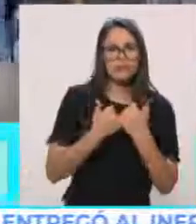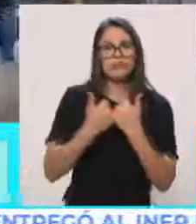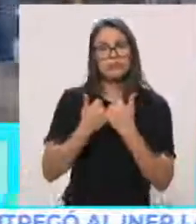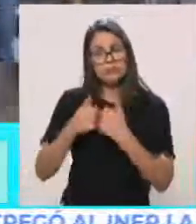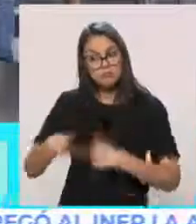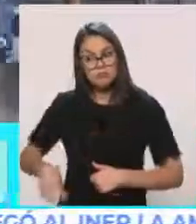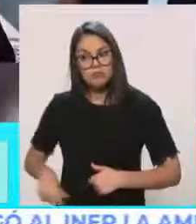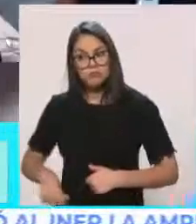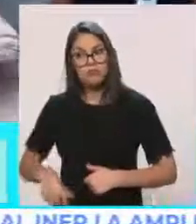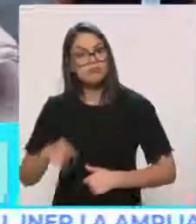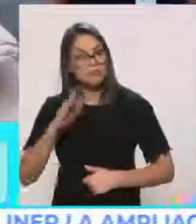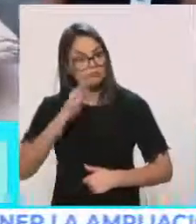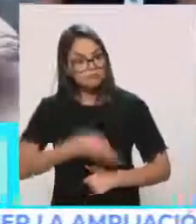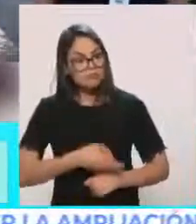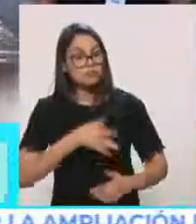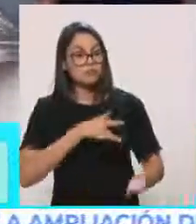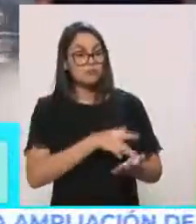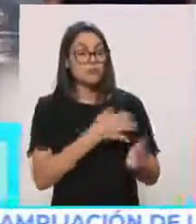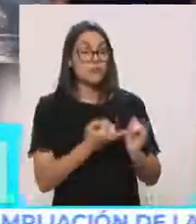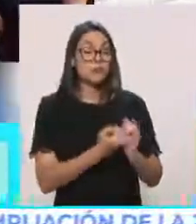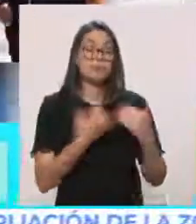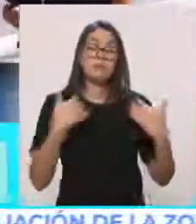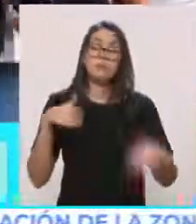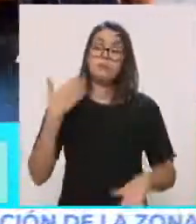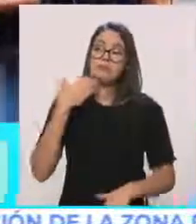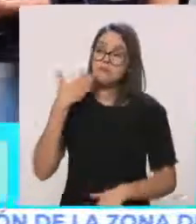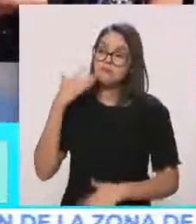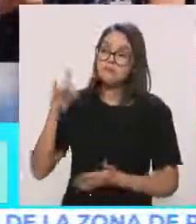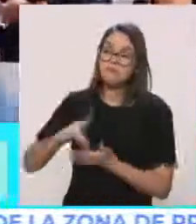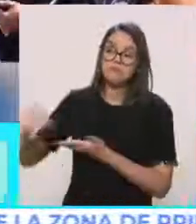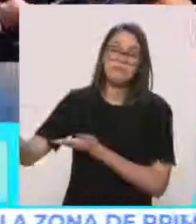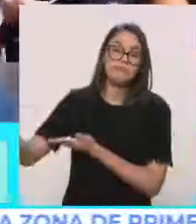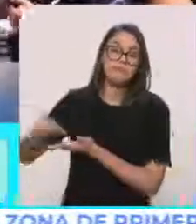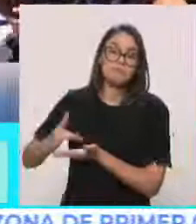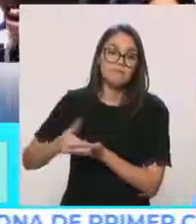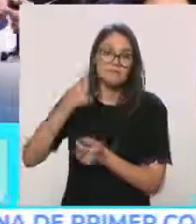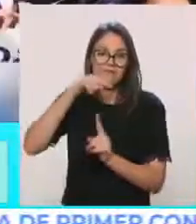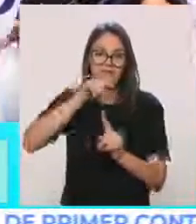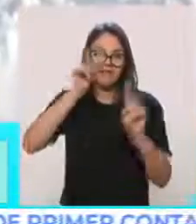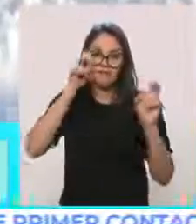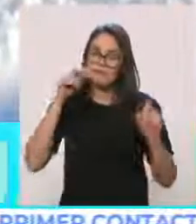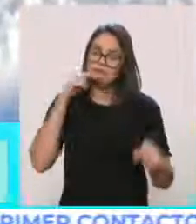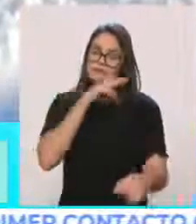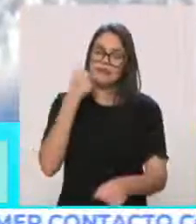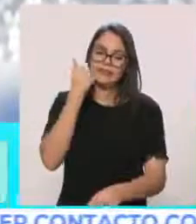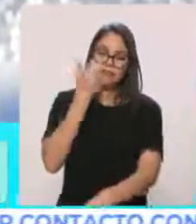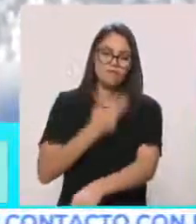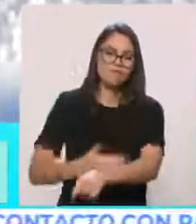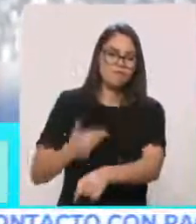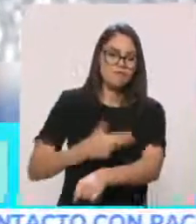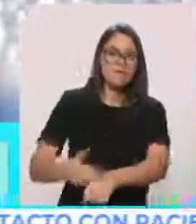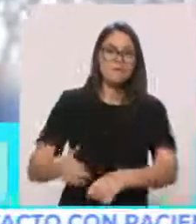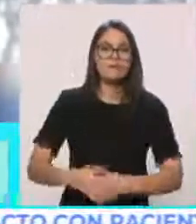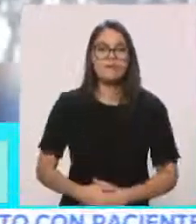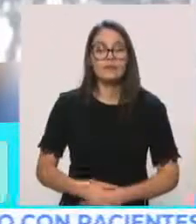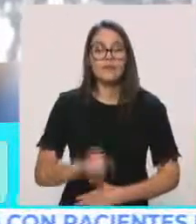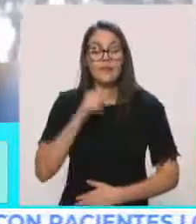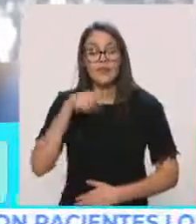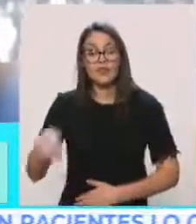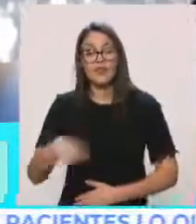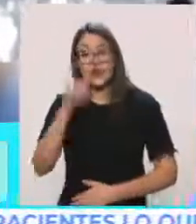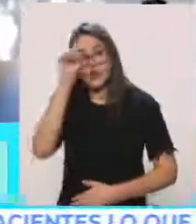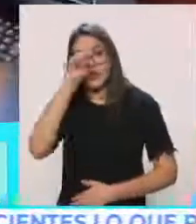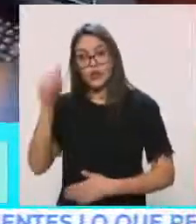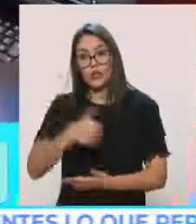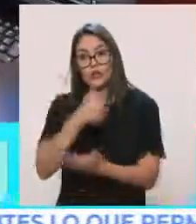del gobierno de la ciudad que encabeza la doctora Sheinbaum para atender este tema. Y el Consejo Ciudadano desde diciembre del 2018,